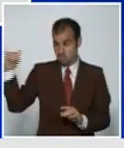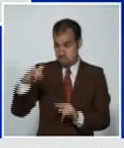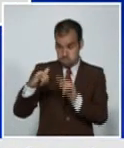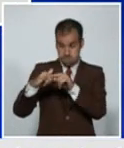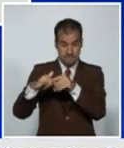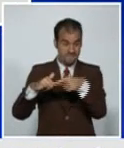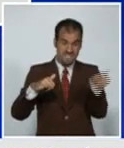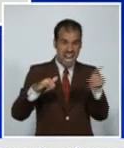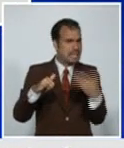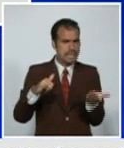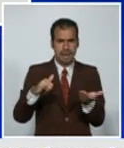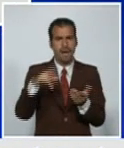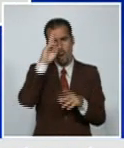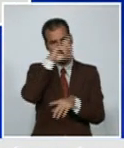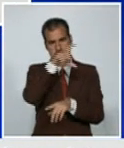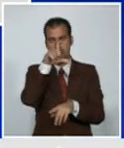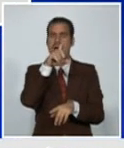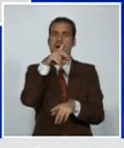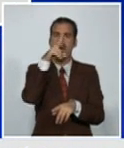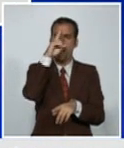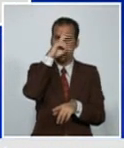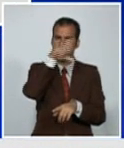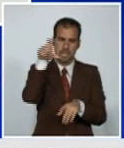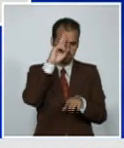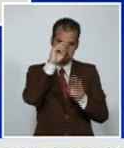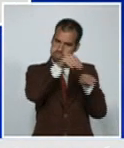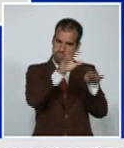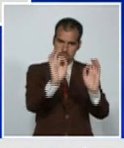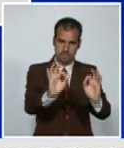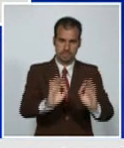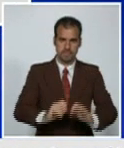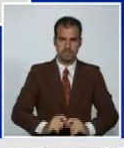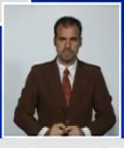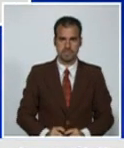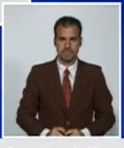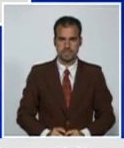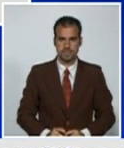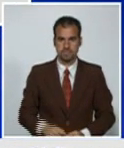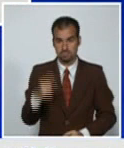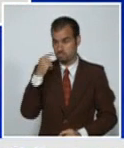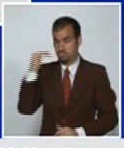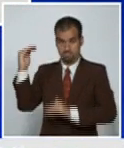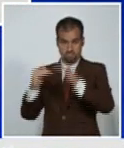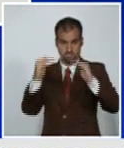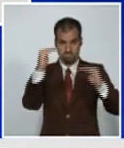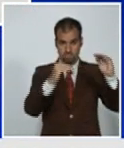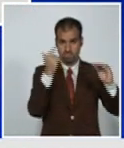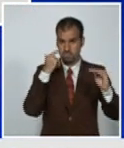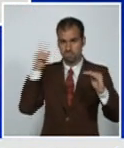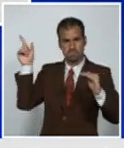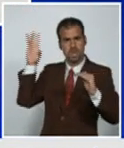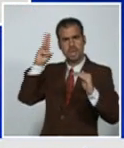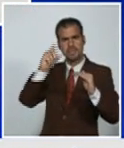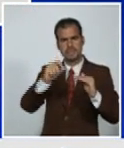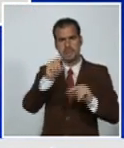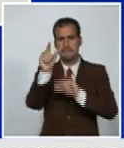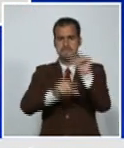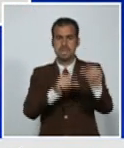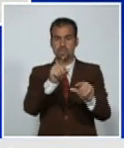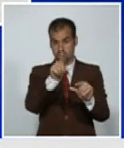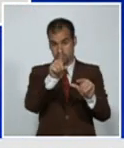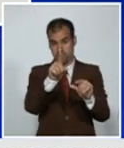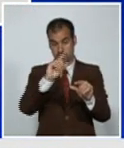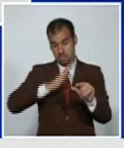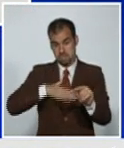ustedes pueden ver que aunque el número de casos autóctonos, 913,